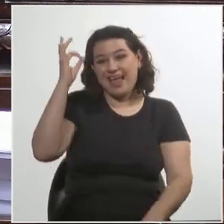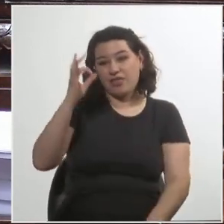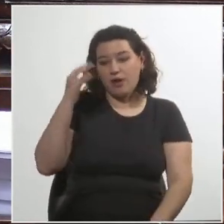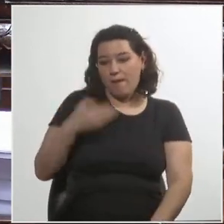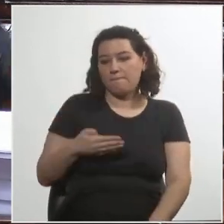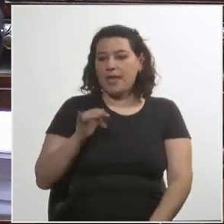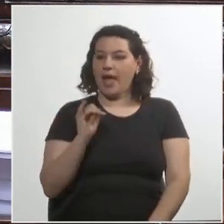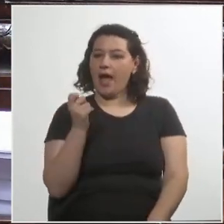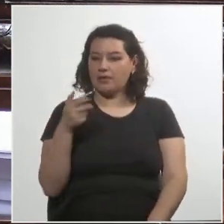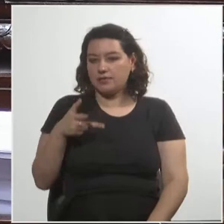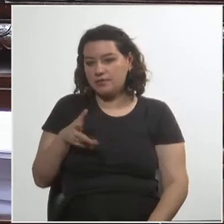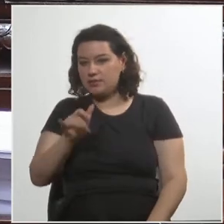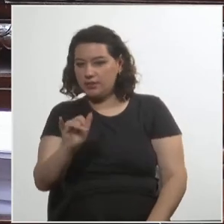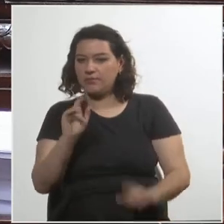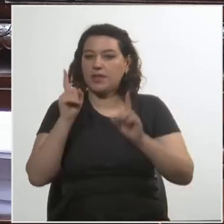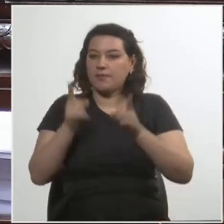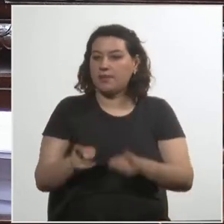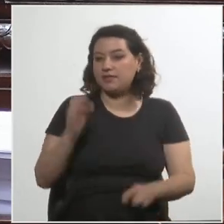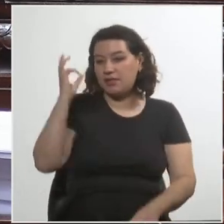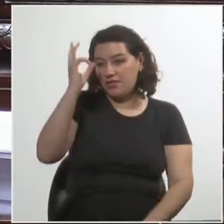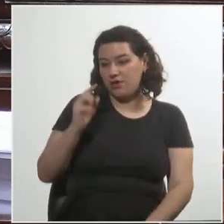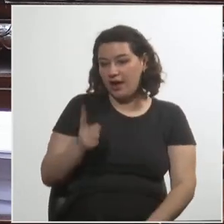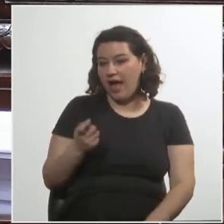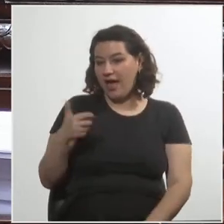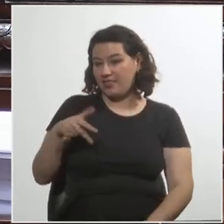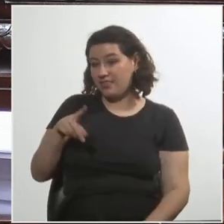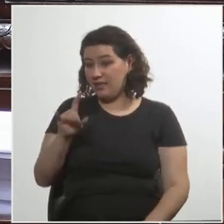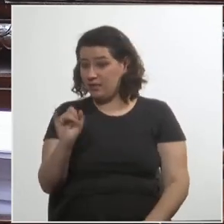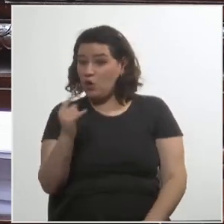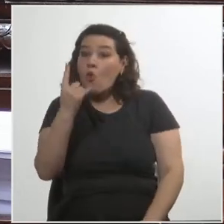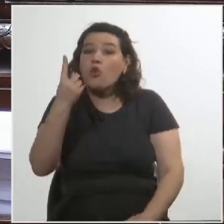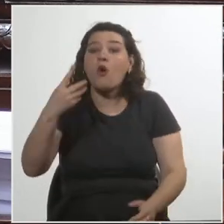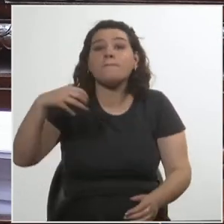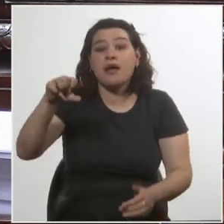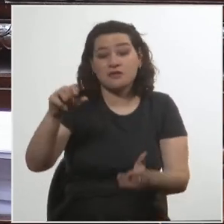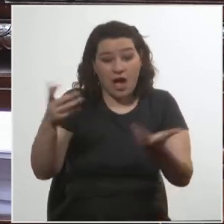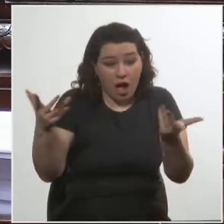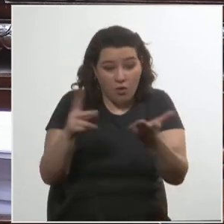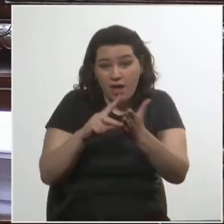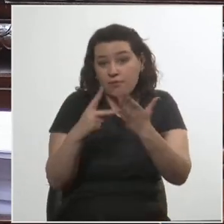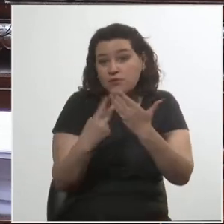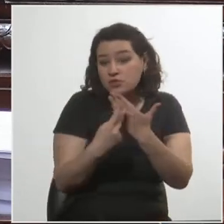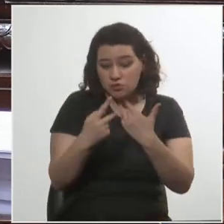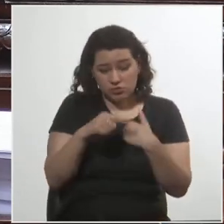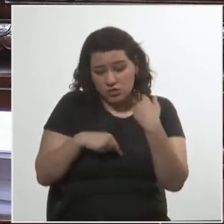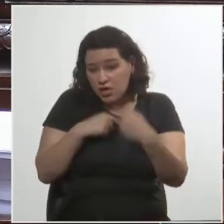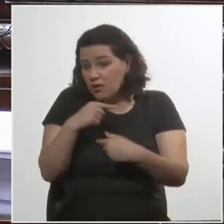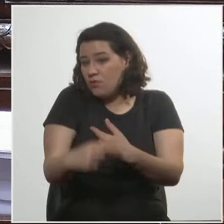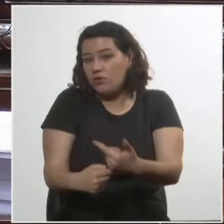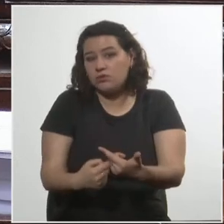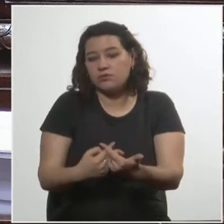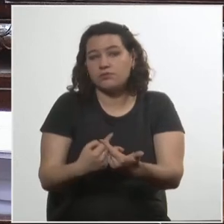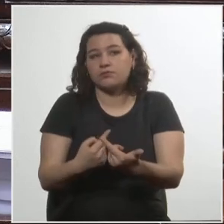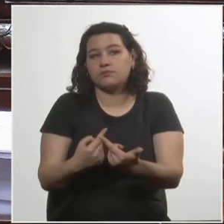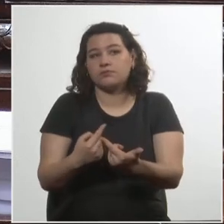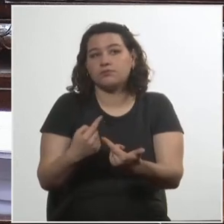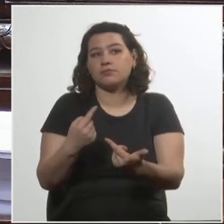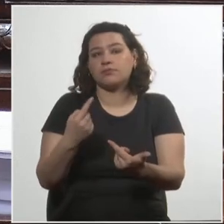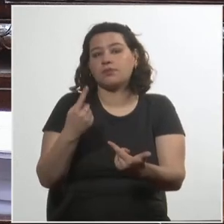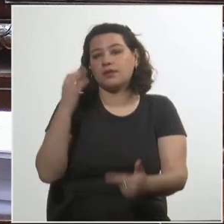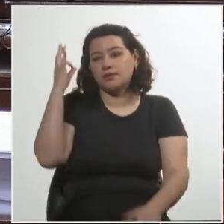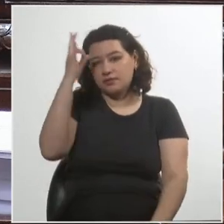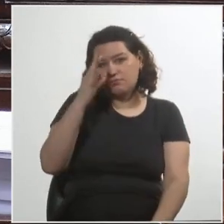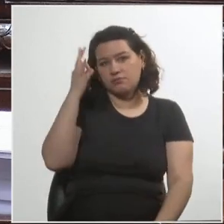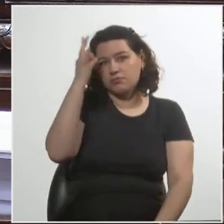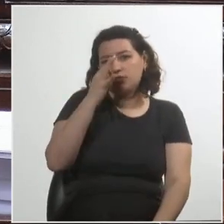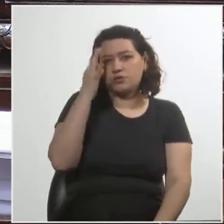Bianchi y como lo hacía el senador gandini Y esto es uno más seguimos adelante la la señora